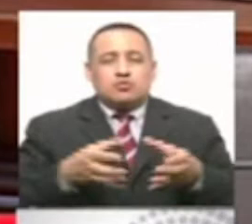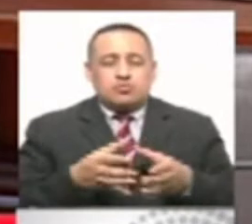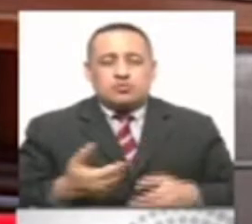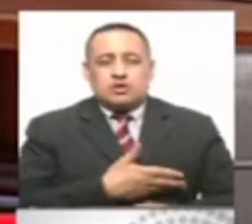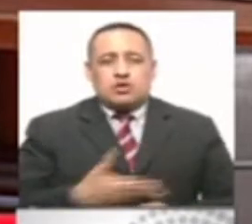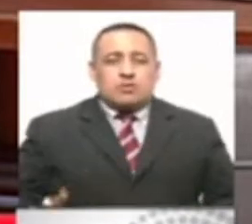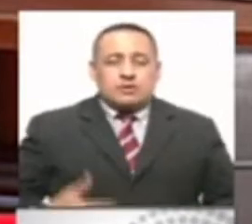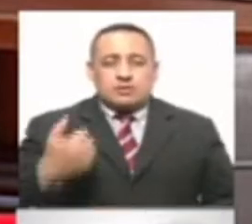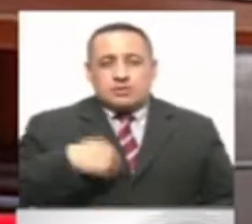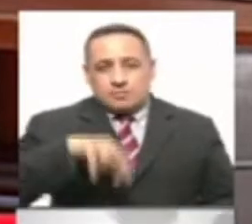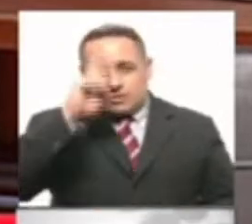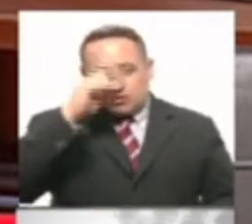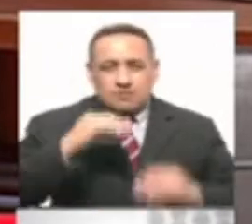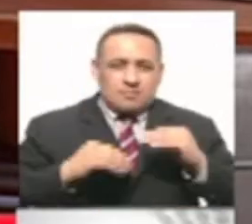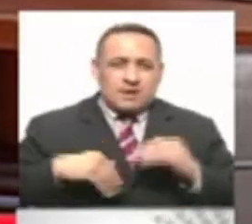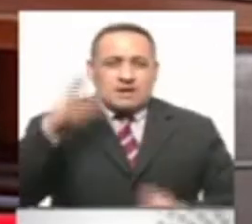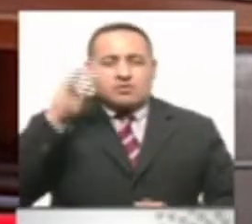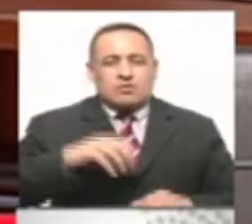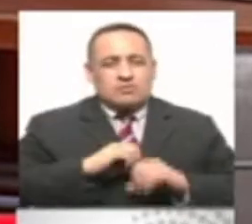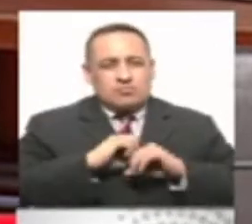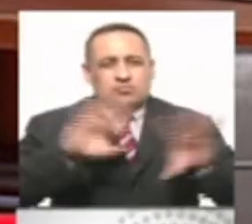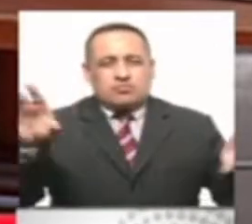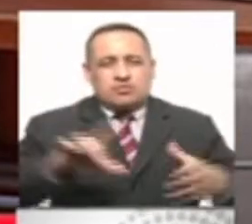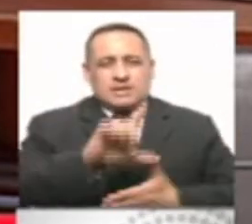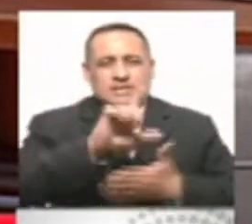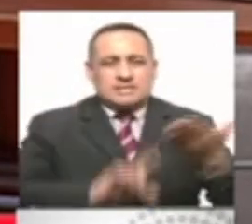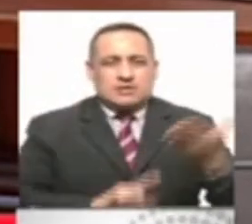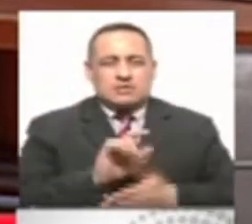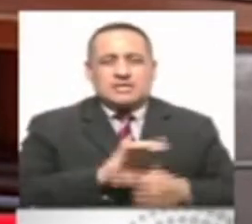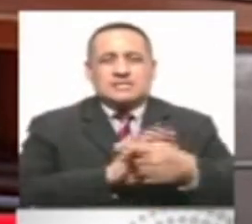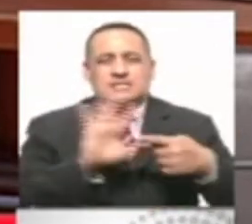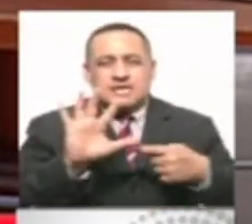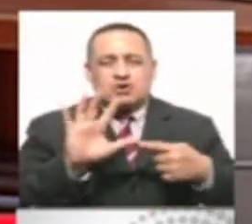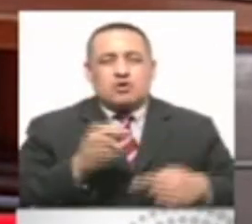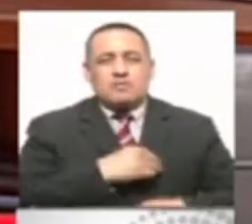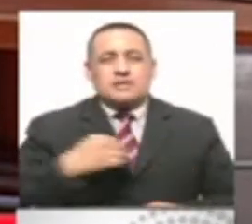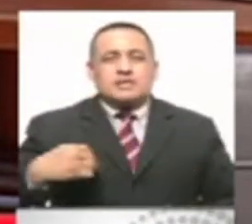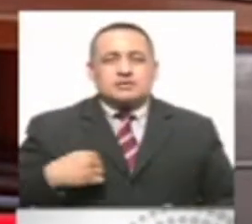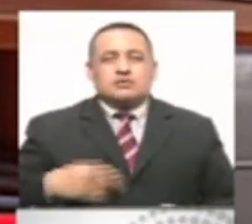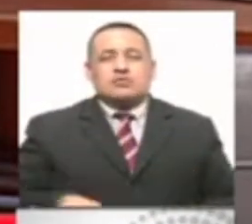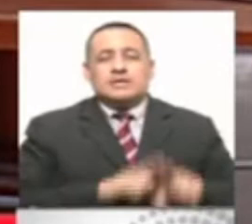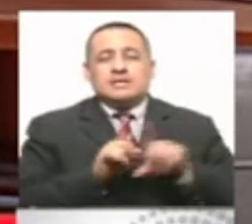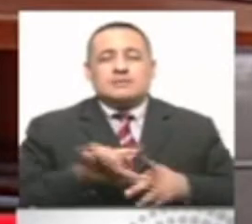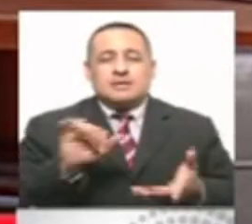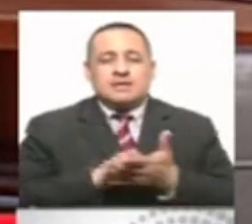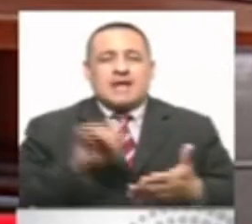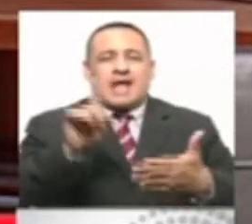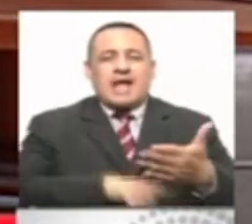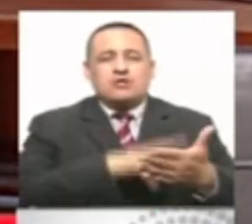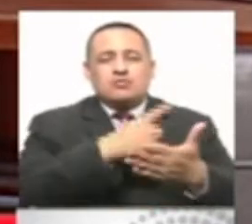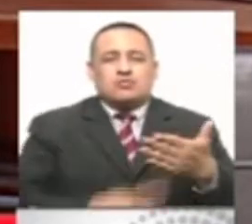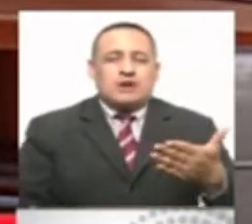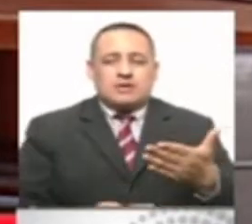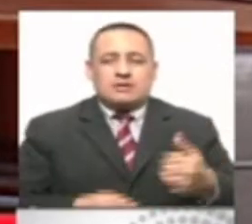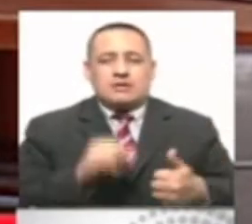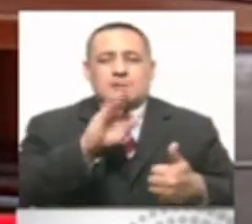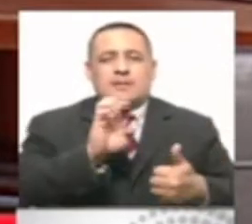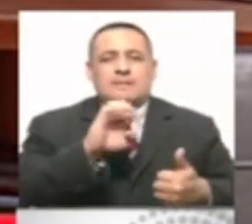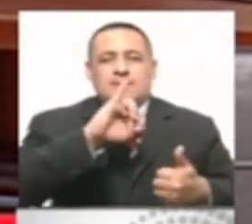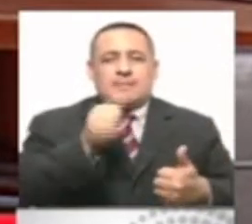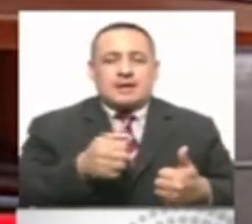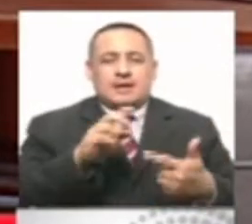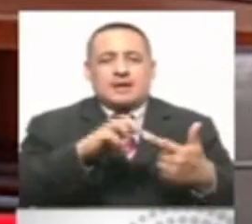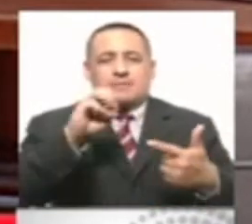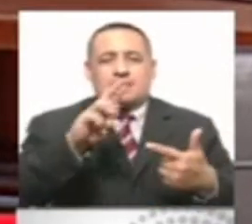Mayor golpista difundió el listado de los 5 flamantes ministros que serían censurados: Béjar,